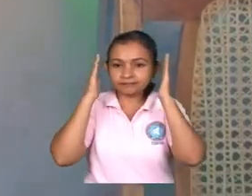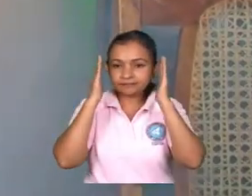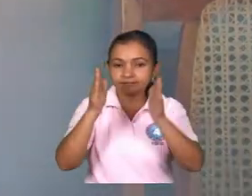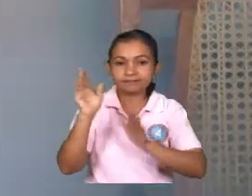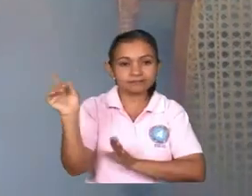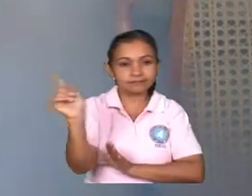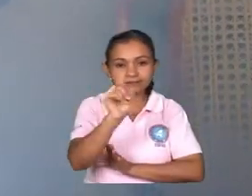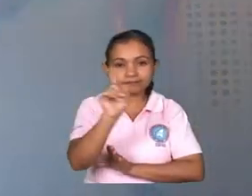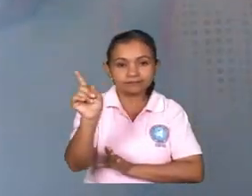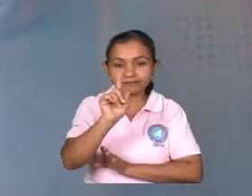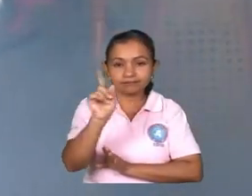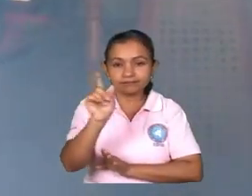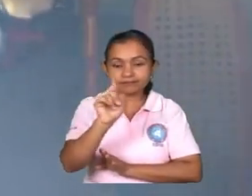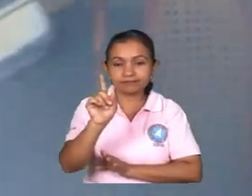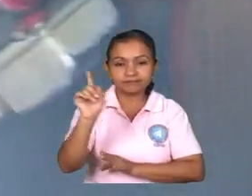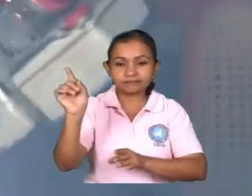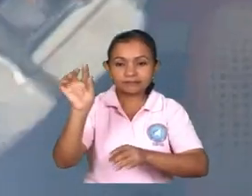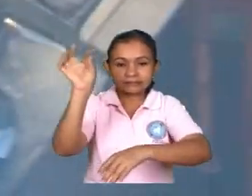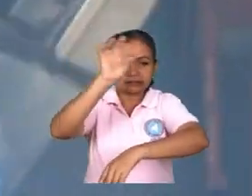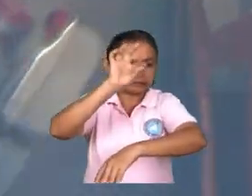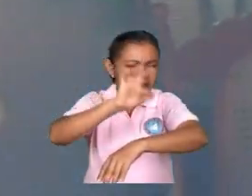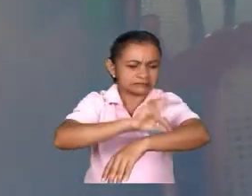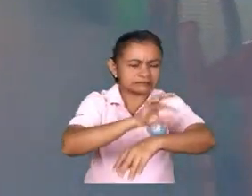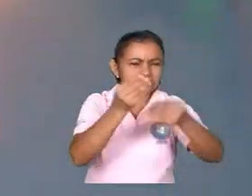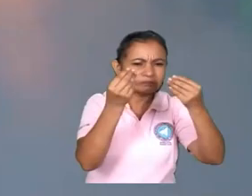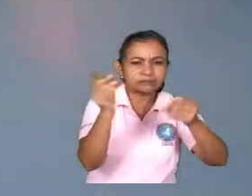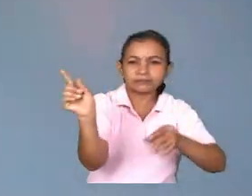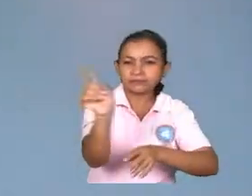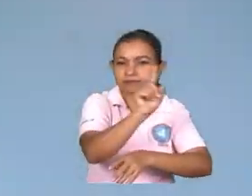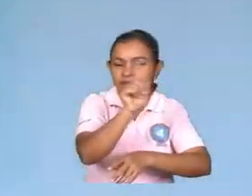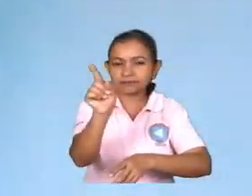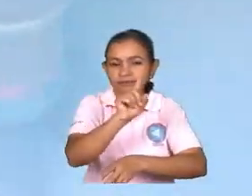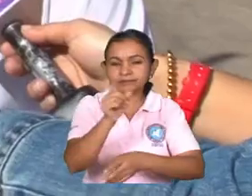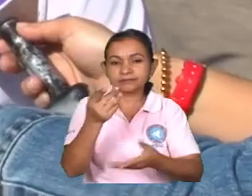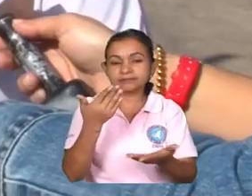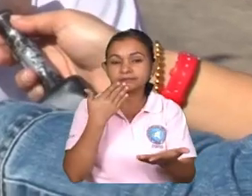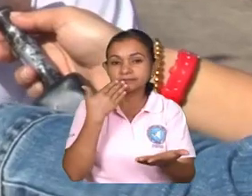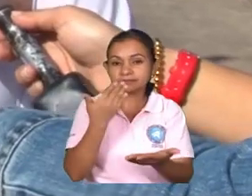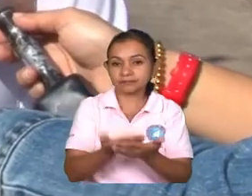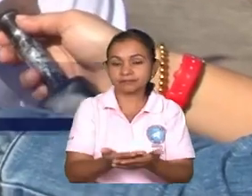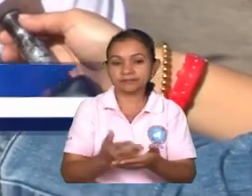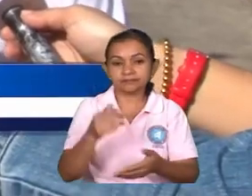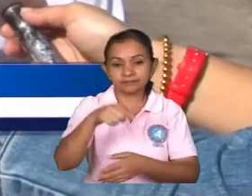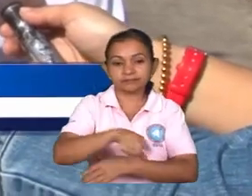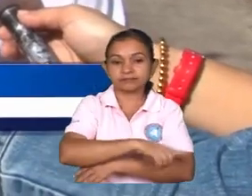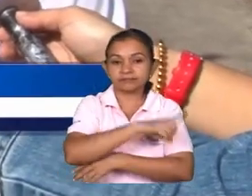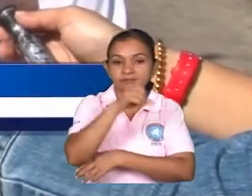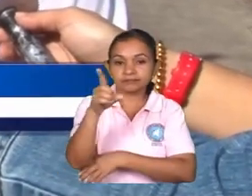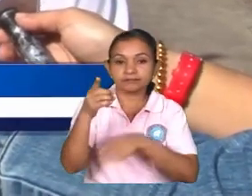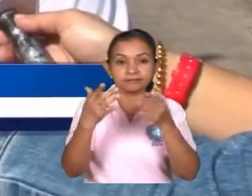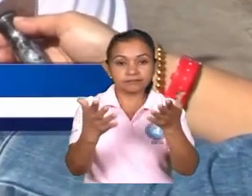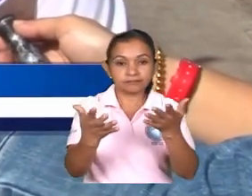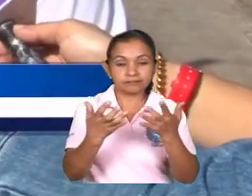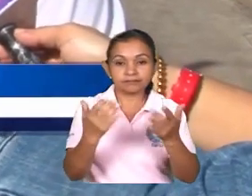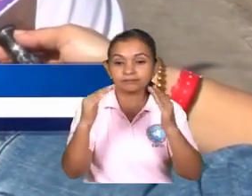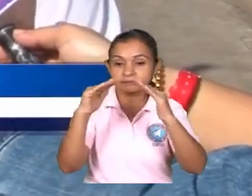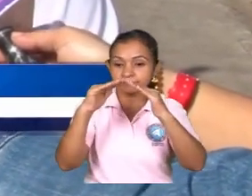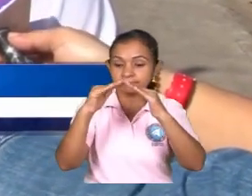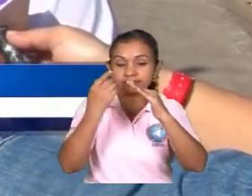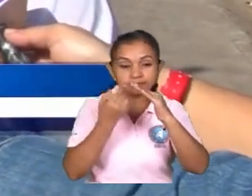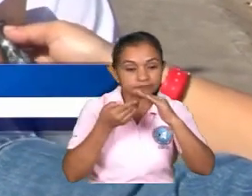haya mucha plaga de zancudos. Muy agradecidas. El día de hoy lo que se trata es entrar a las